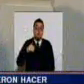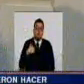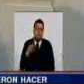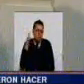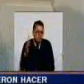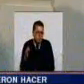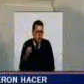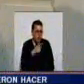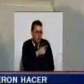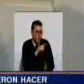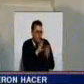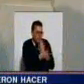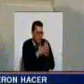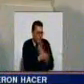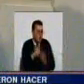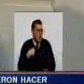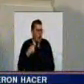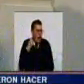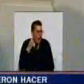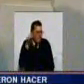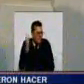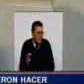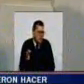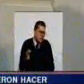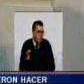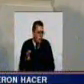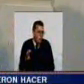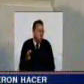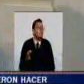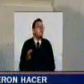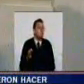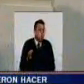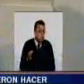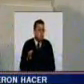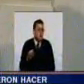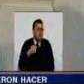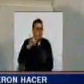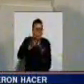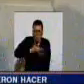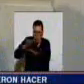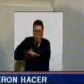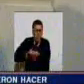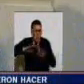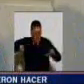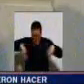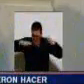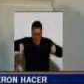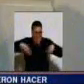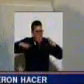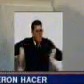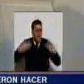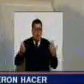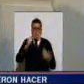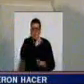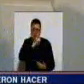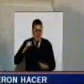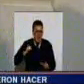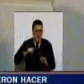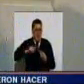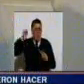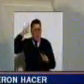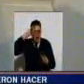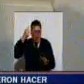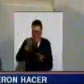la certeza y la seriedad de lo que estamos diciendo. No existe un solo documento, ni privado ni público, de